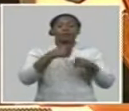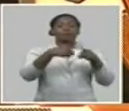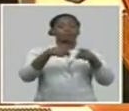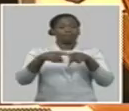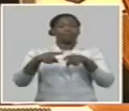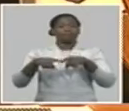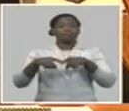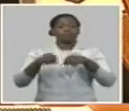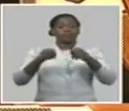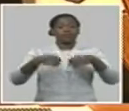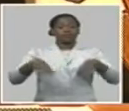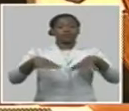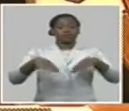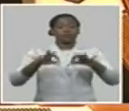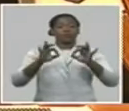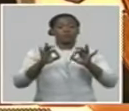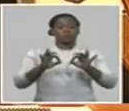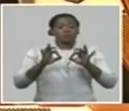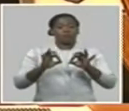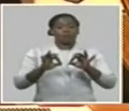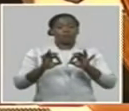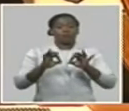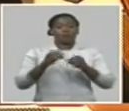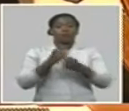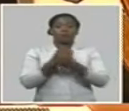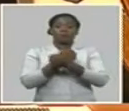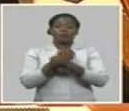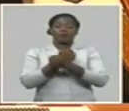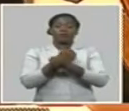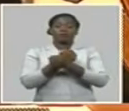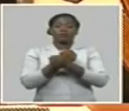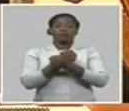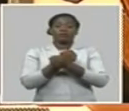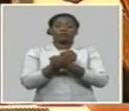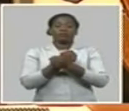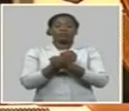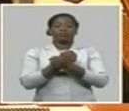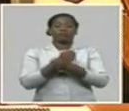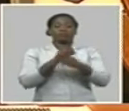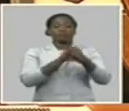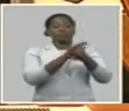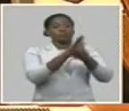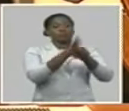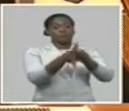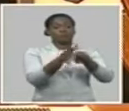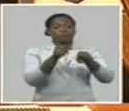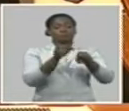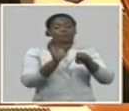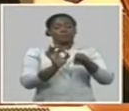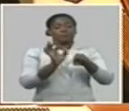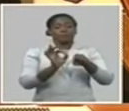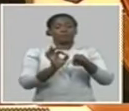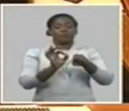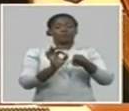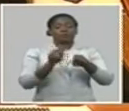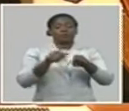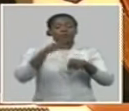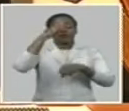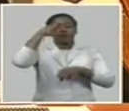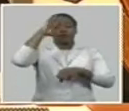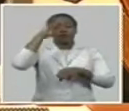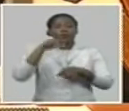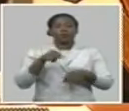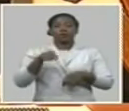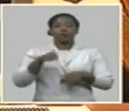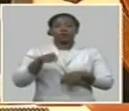medio de esta situación del peligro de lo que significa la habitacional de su presencia en nuestro país por eso está con nosotros el